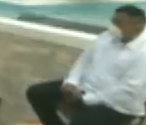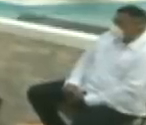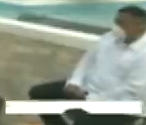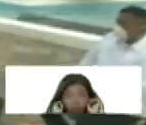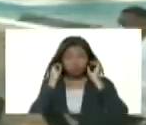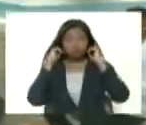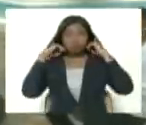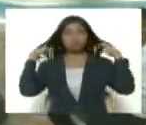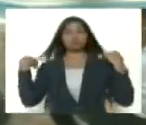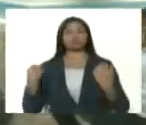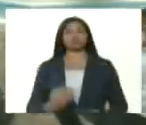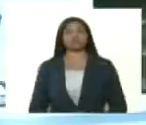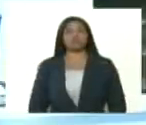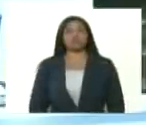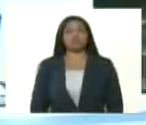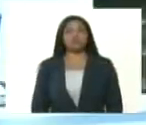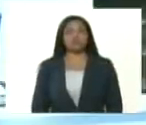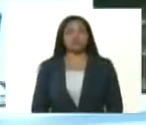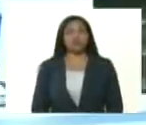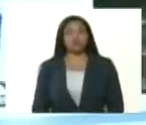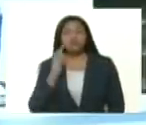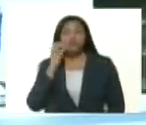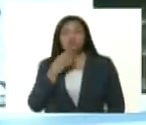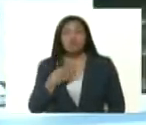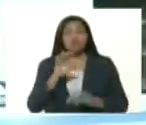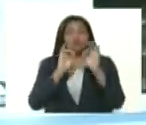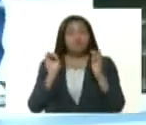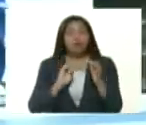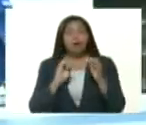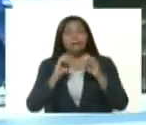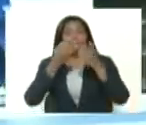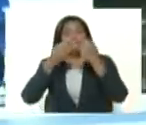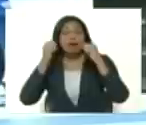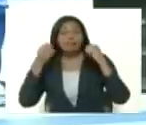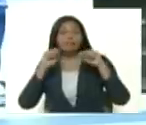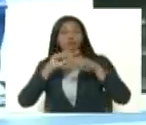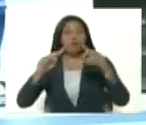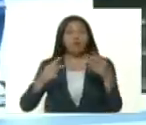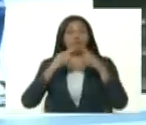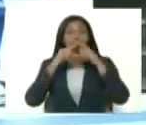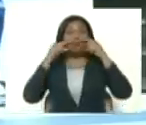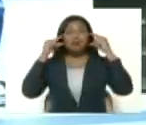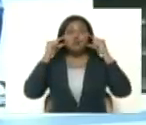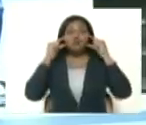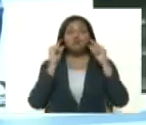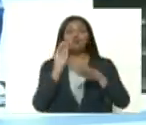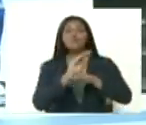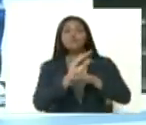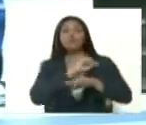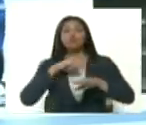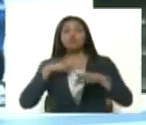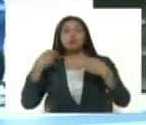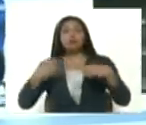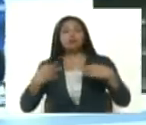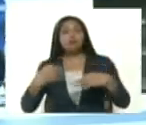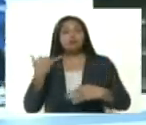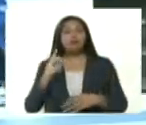prácticos, pudiéramos decir hasta pragmáticos, el tapaboca es un protector natural,